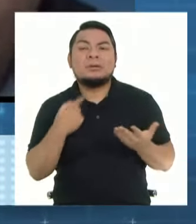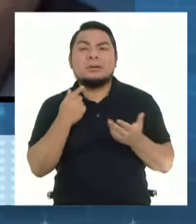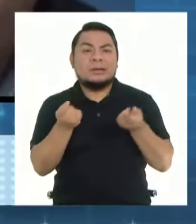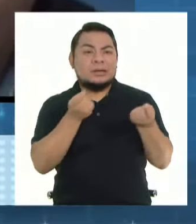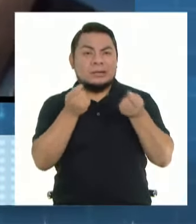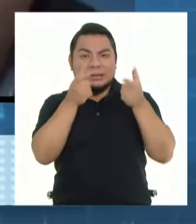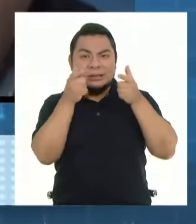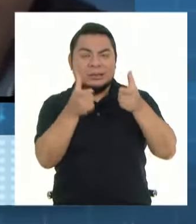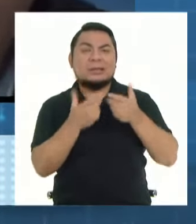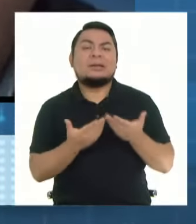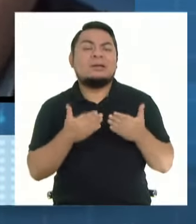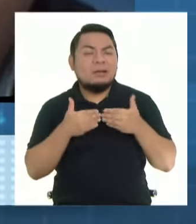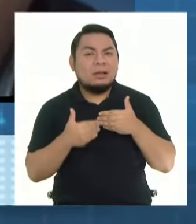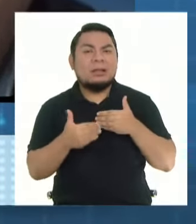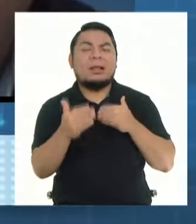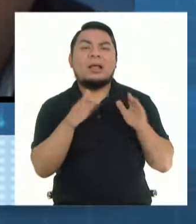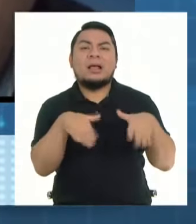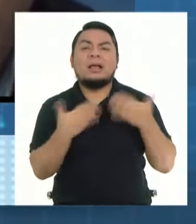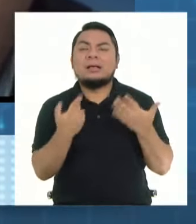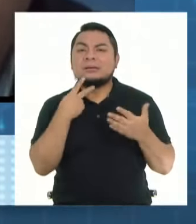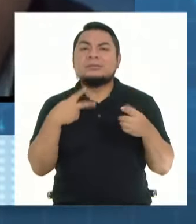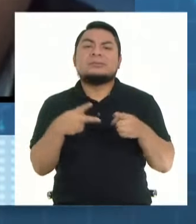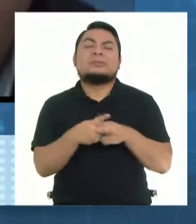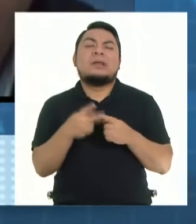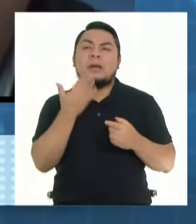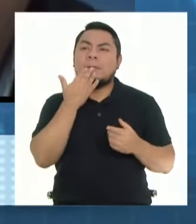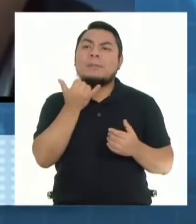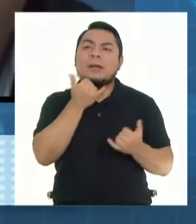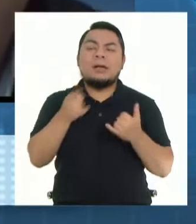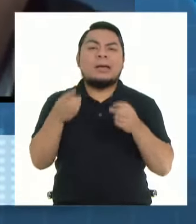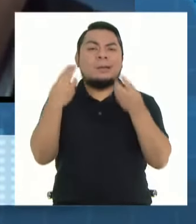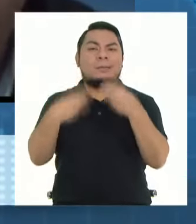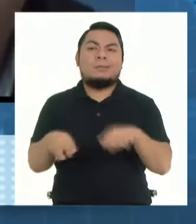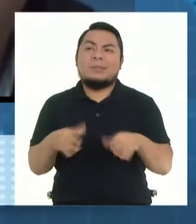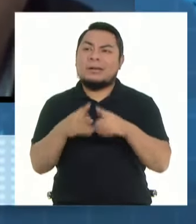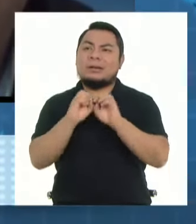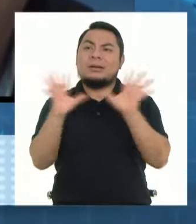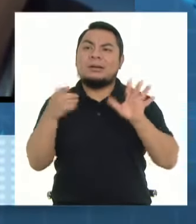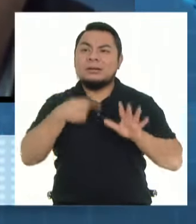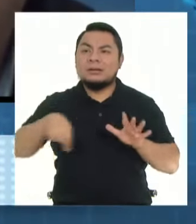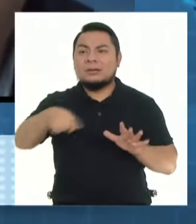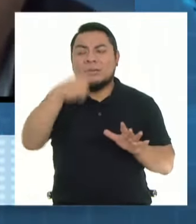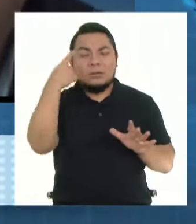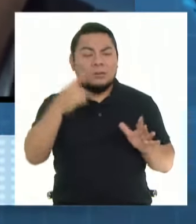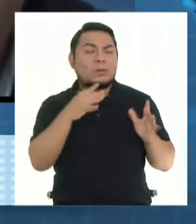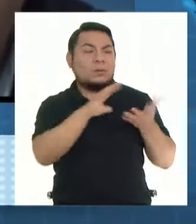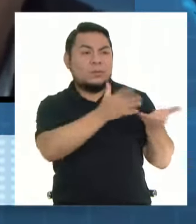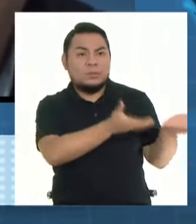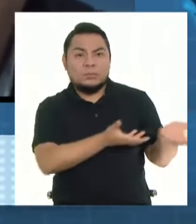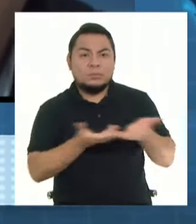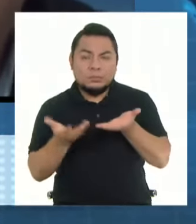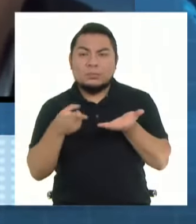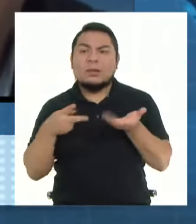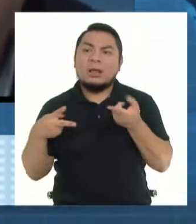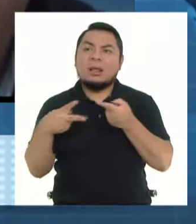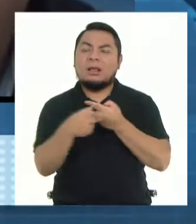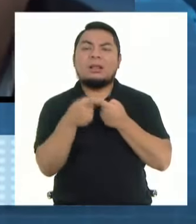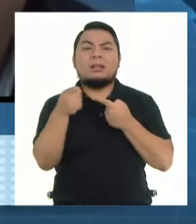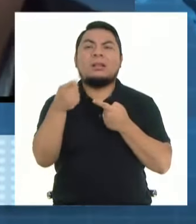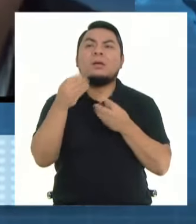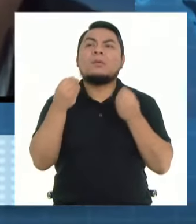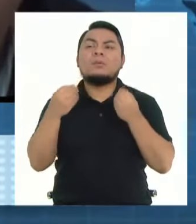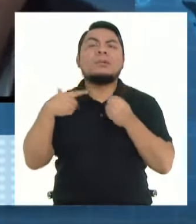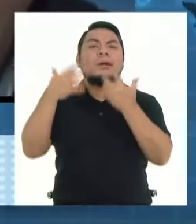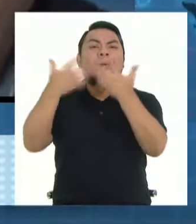desregulación existente. Hay una falla del mercado clara. Tenemos intermediarios perversos en la cadena que definitivamente son estos